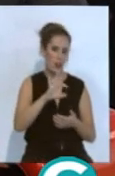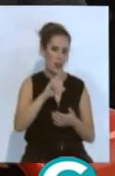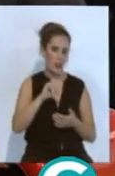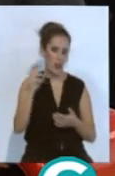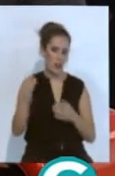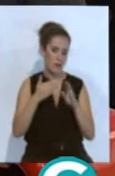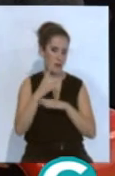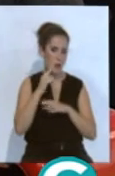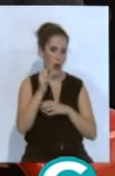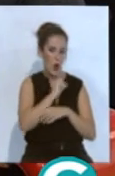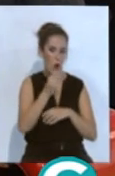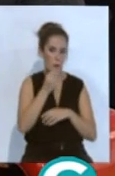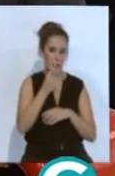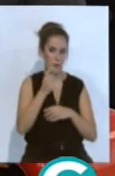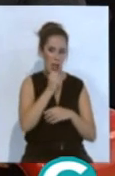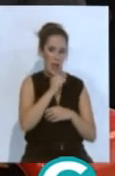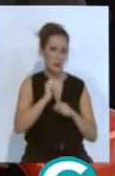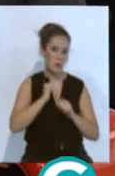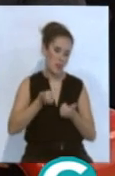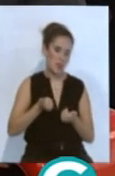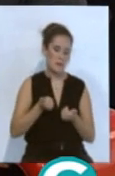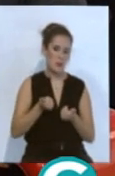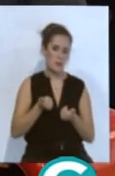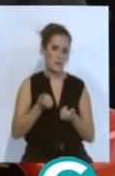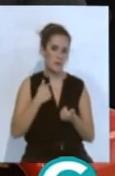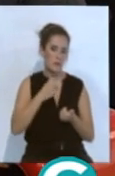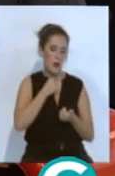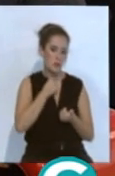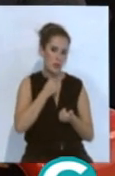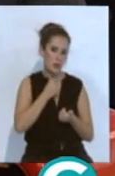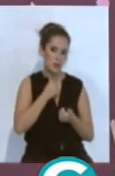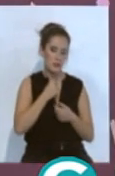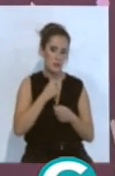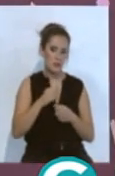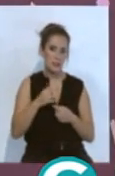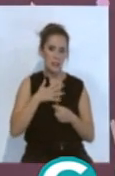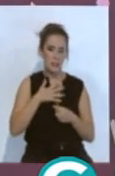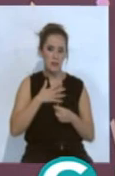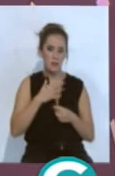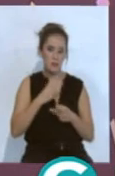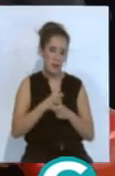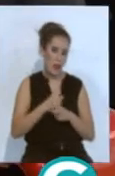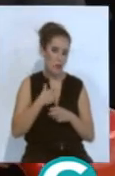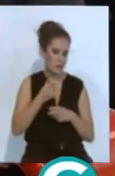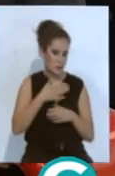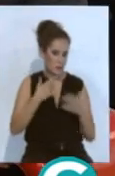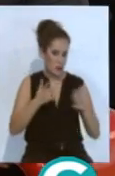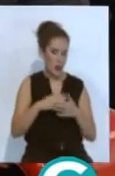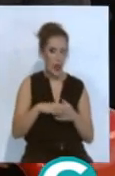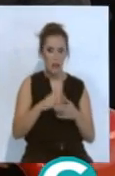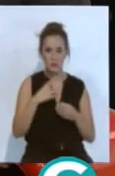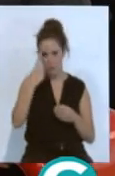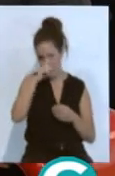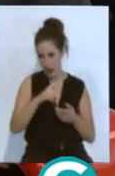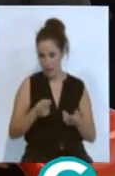comer, nos vimos y me cantó un principio. Y me ha gustado. Más envenenado, ¿no? Más envenenado. Digo, bueno, pues a lo que tú quieras. Y yo, mira, tú